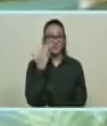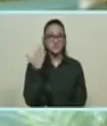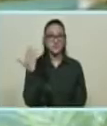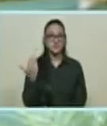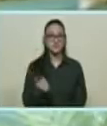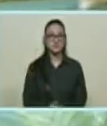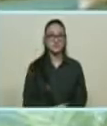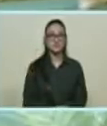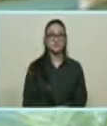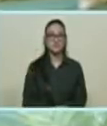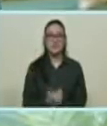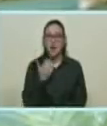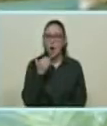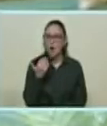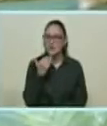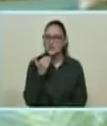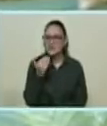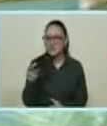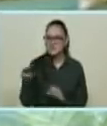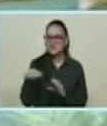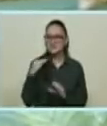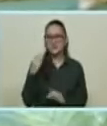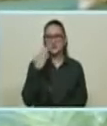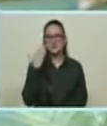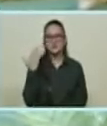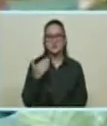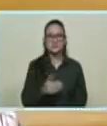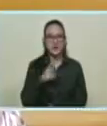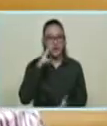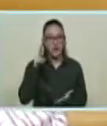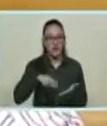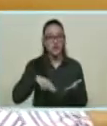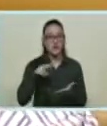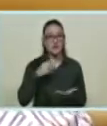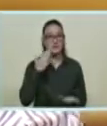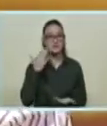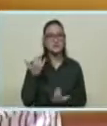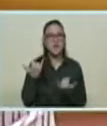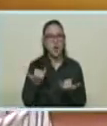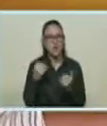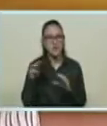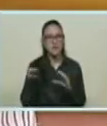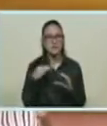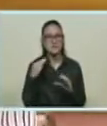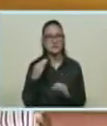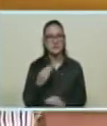Compañero, por favor, te acaba de llegar el mensaje. Me acaba de llegar el mensaje.